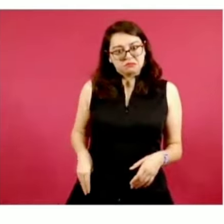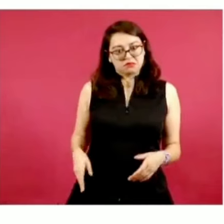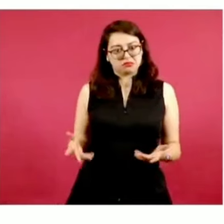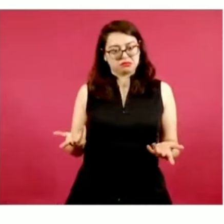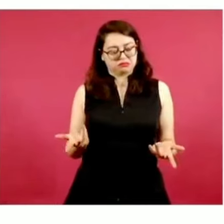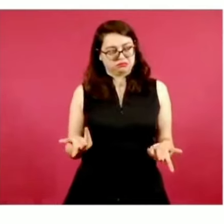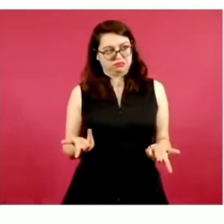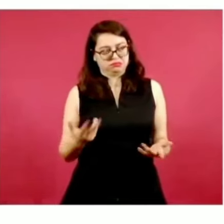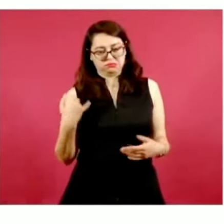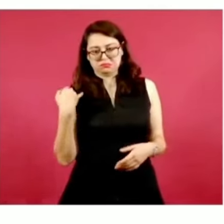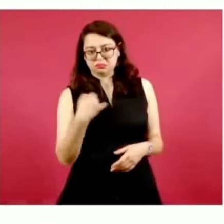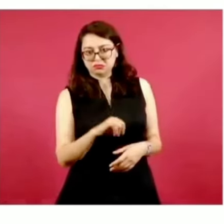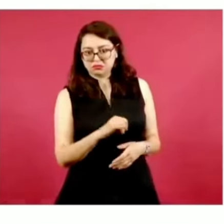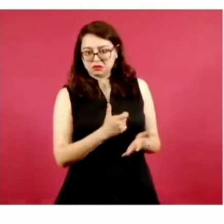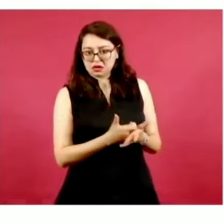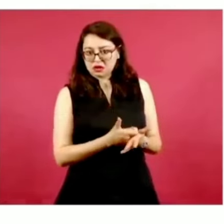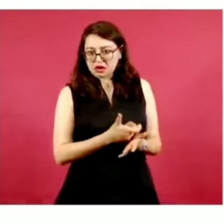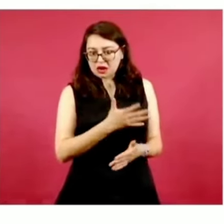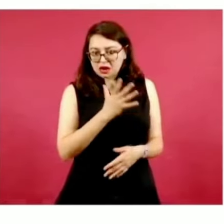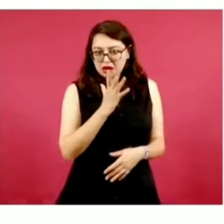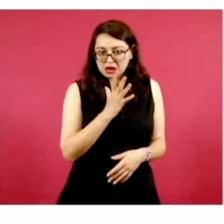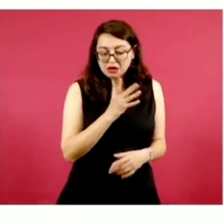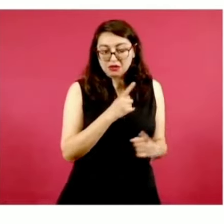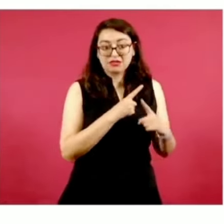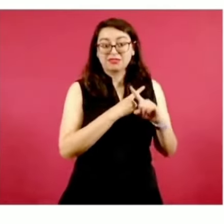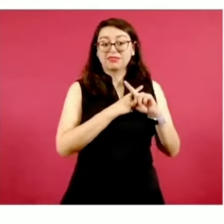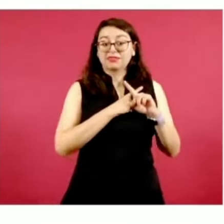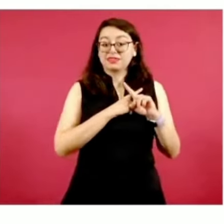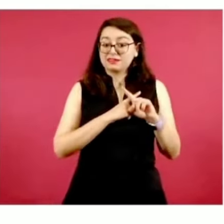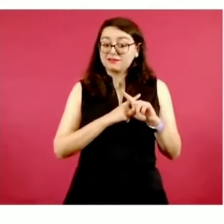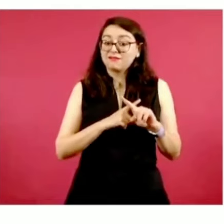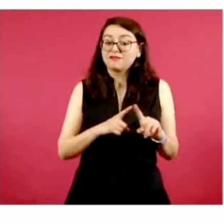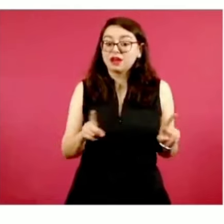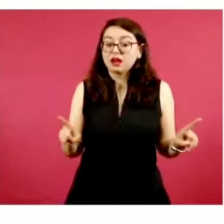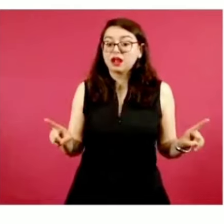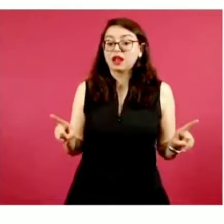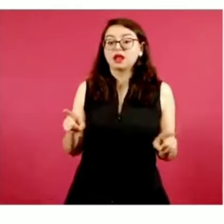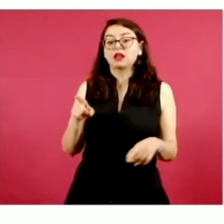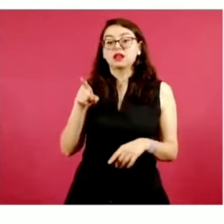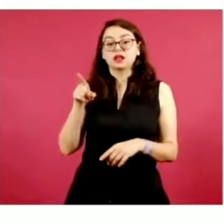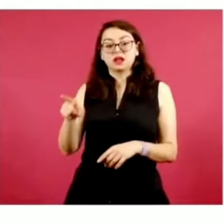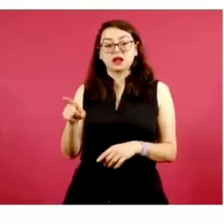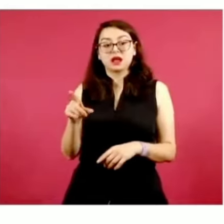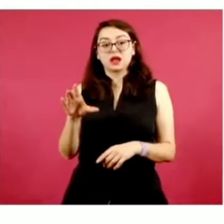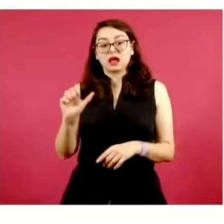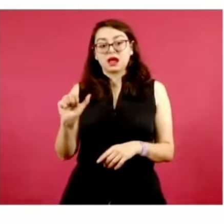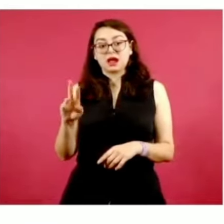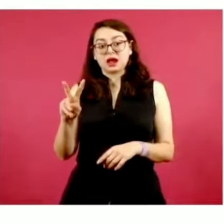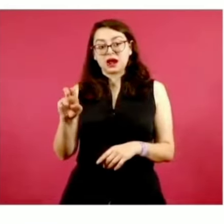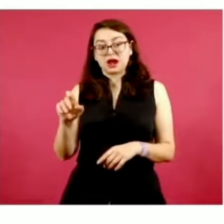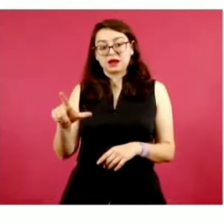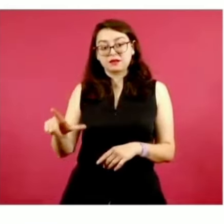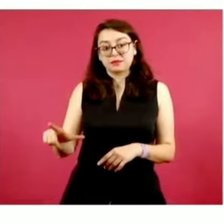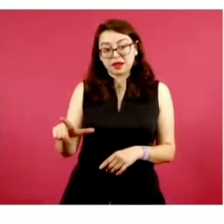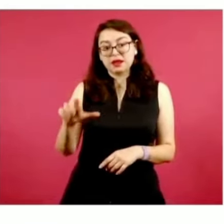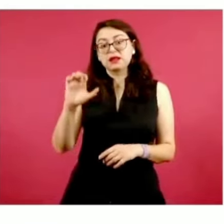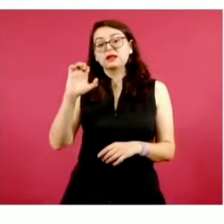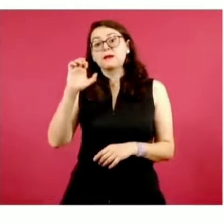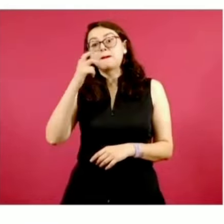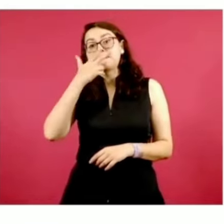mejores precios como los que nos encontramos con la estación de marca Carvel allá en namiquipa